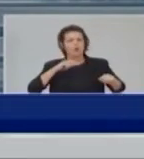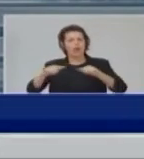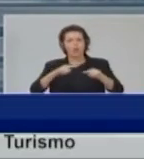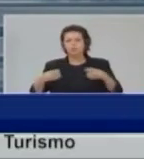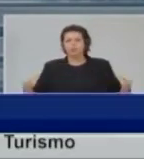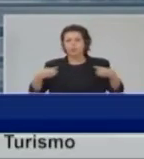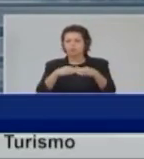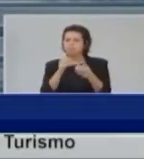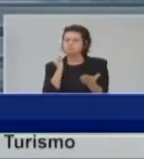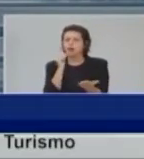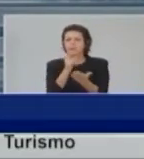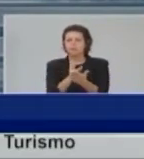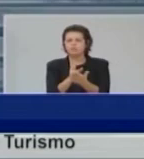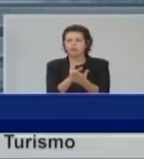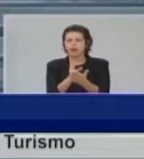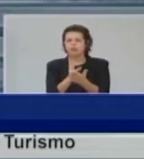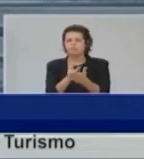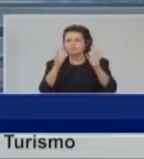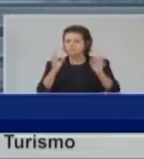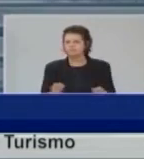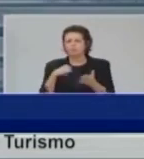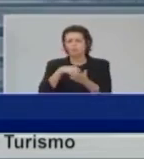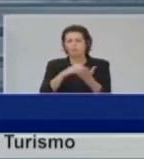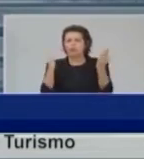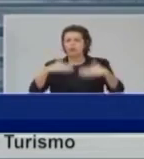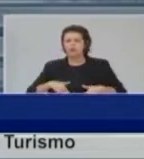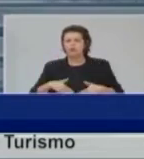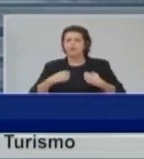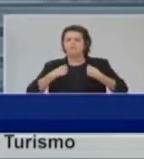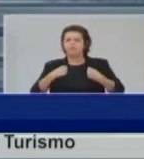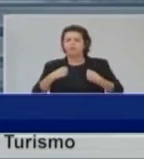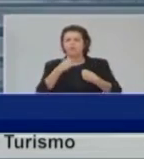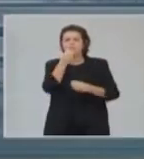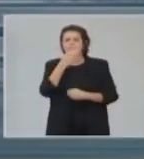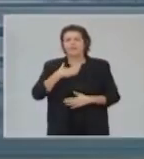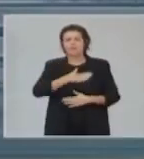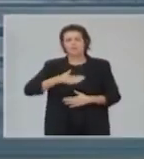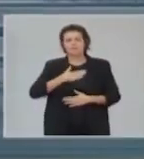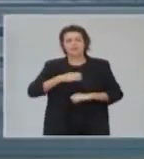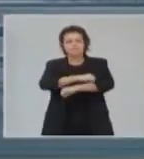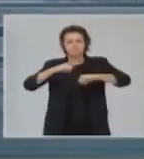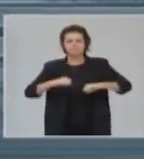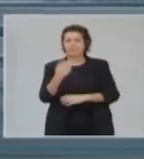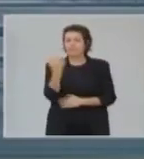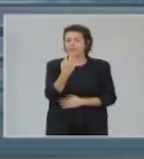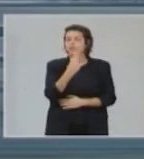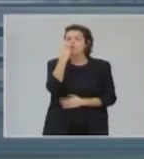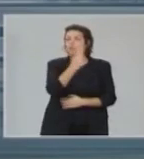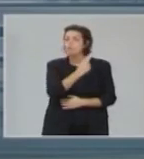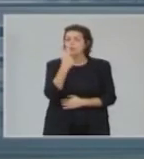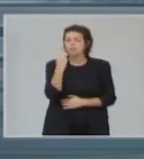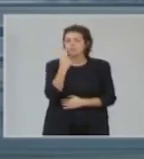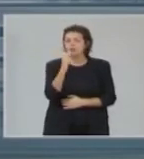apuesta de forma rotunda por reforzar el estado de bienestar. Fruto de ese compromiso,